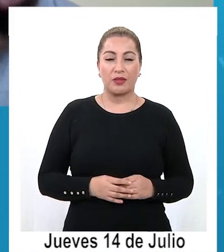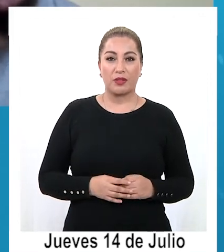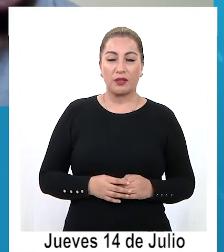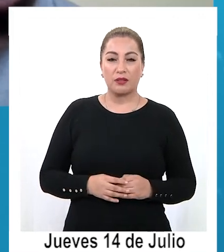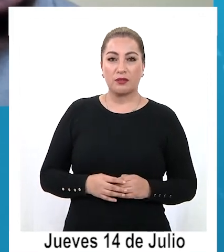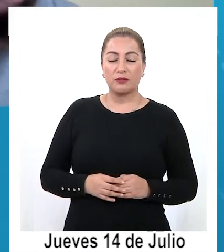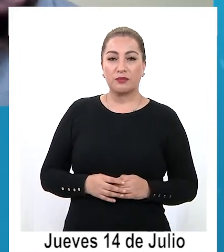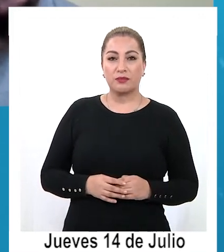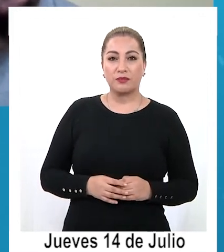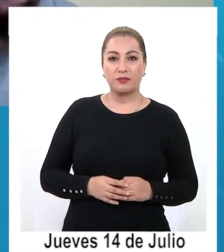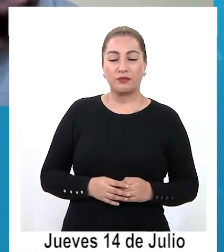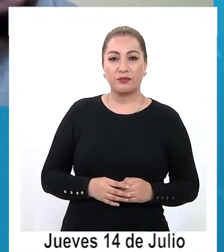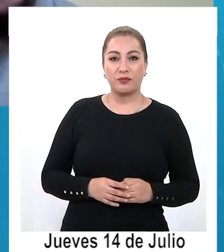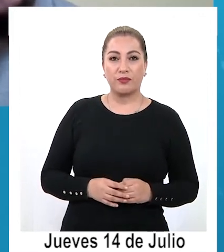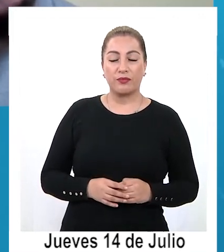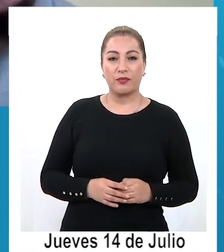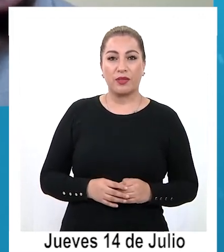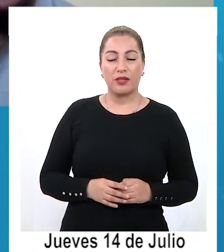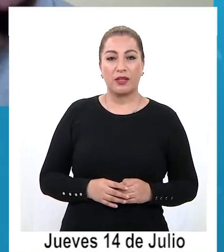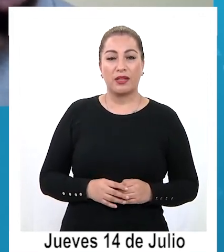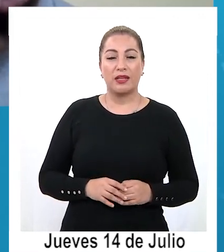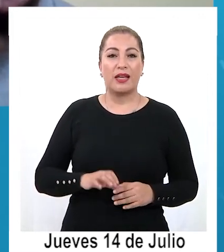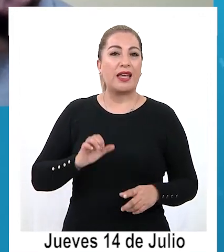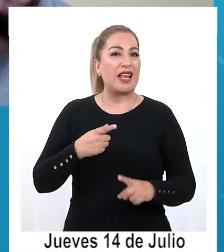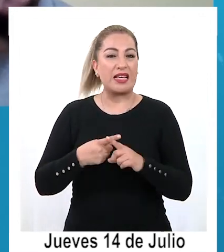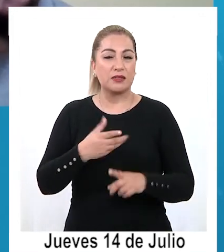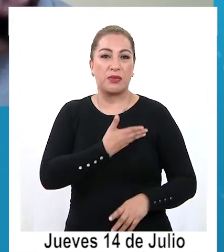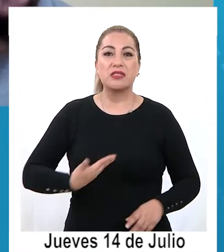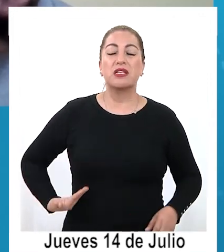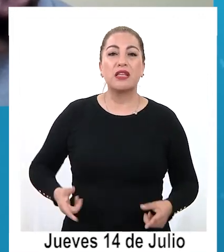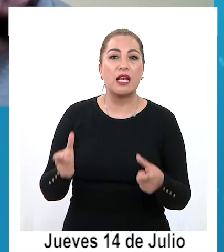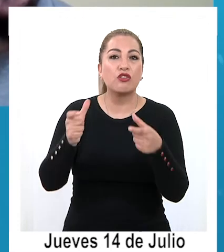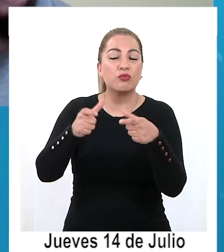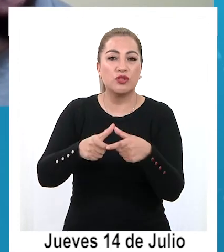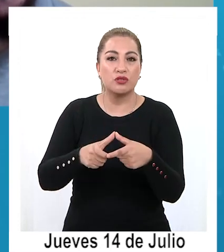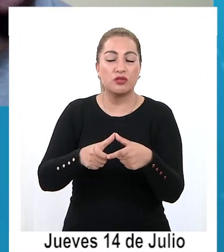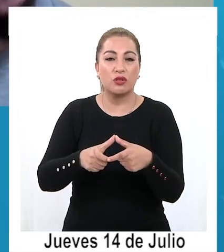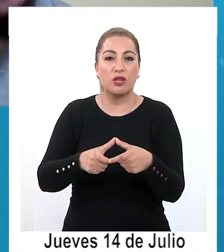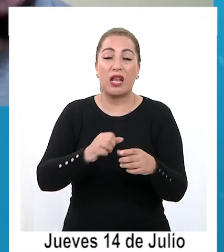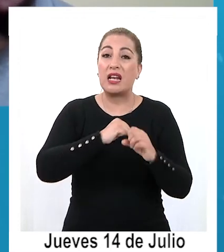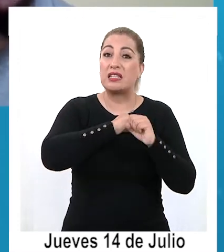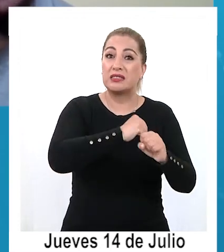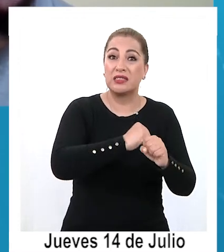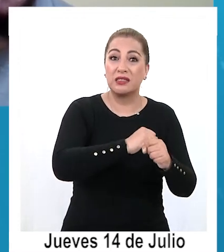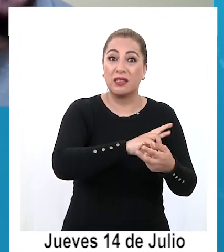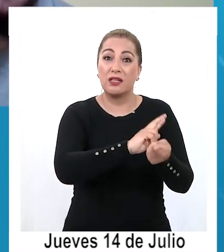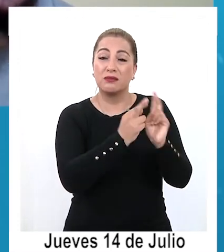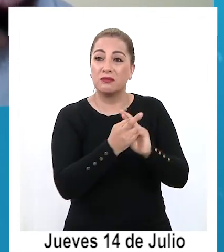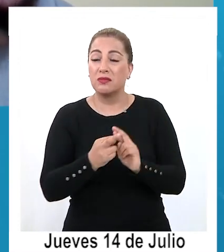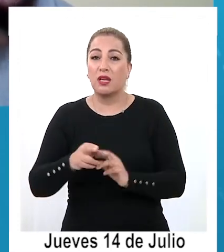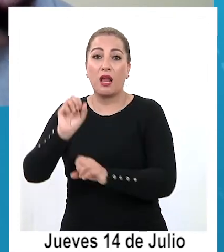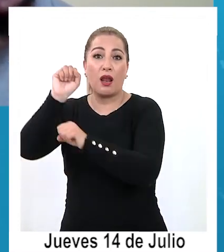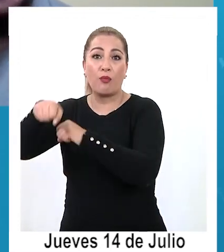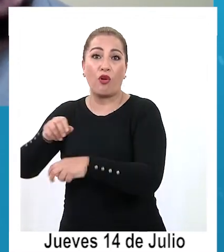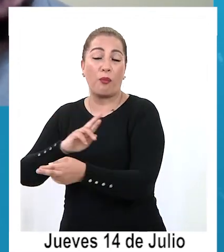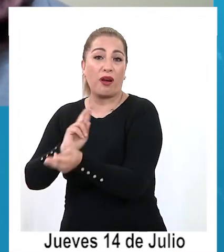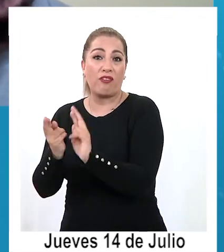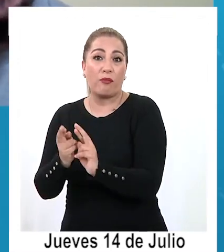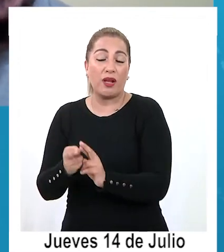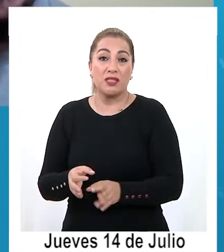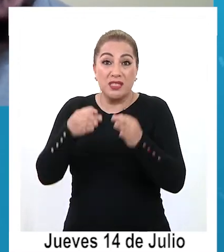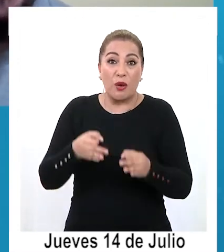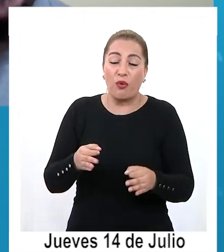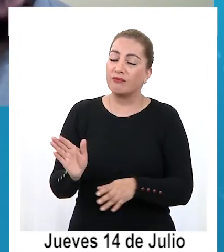Sí, el tema es que, como decía el ex vicepresidente de la Convención, ni el rechazo para reformar ni el apruebo para reformar están garantizados. Lo